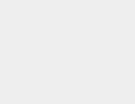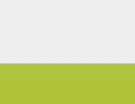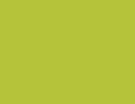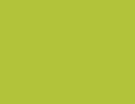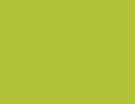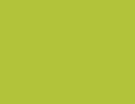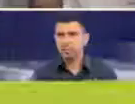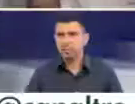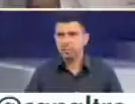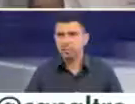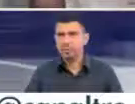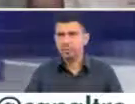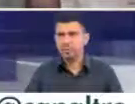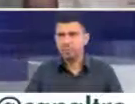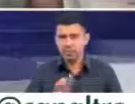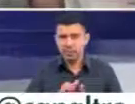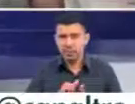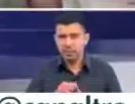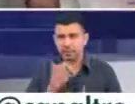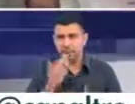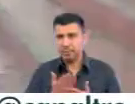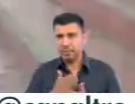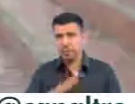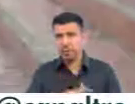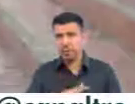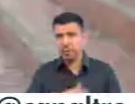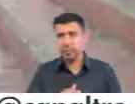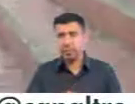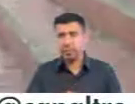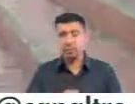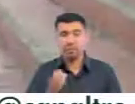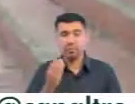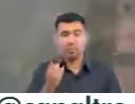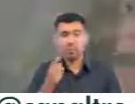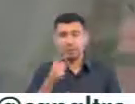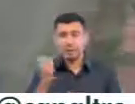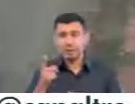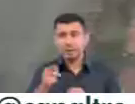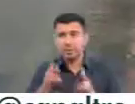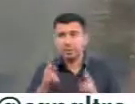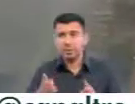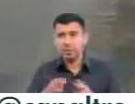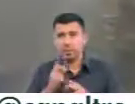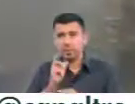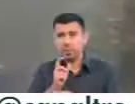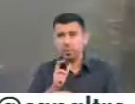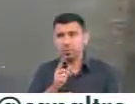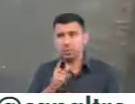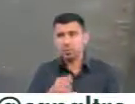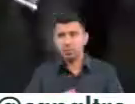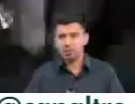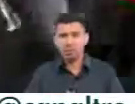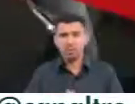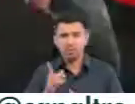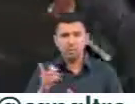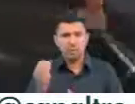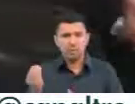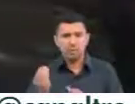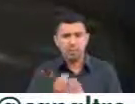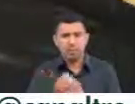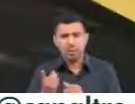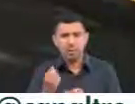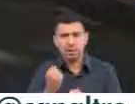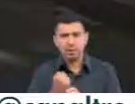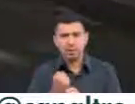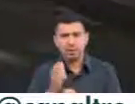canaltro.com. Así es, muy buenas tardes. Cientos de personas en la ciudad de Cúcuta pertenecientes a las centrales de trabajadores y a los